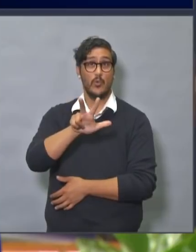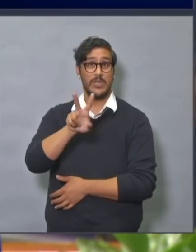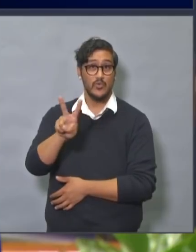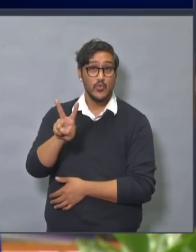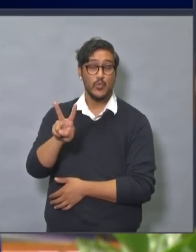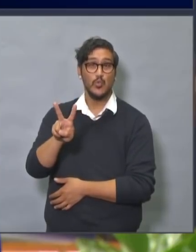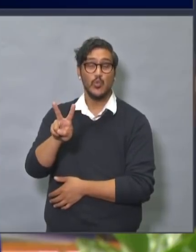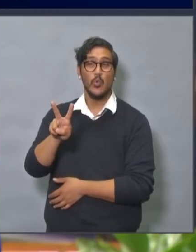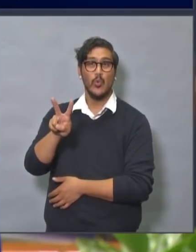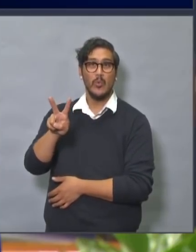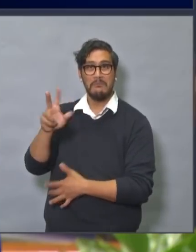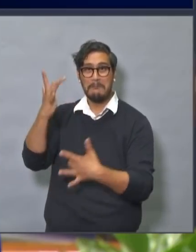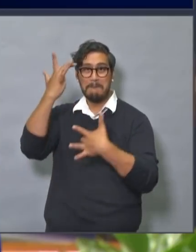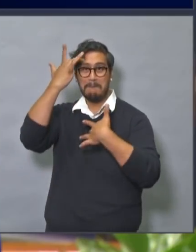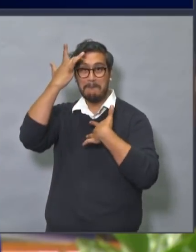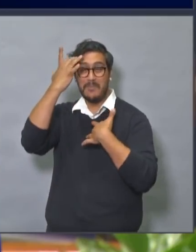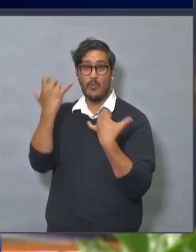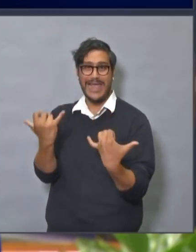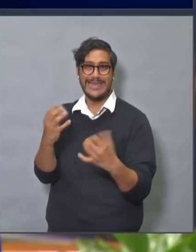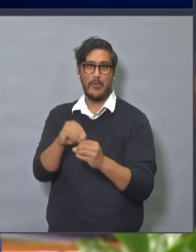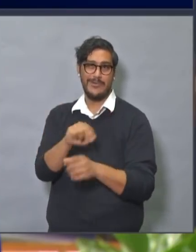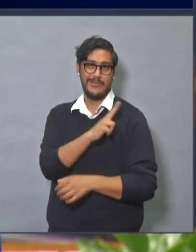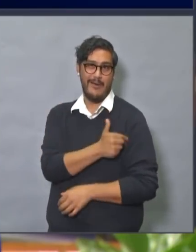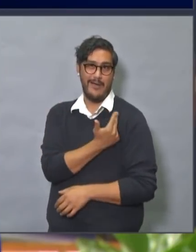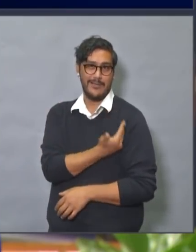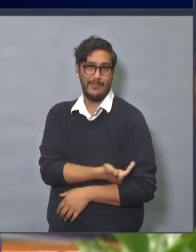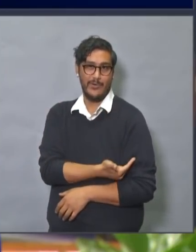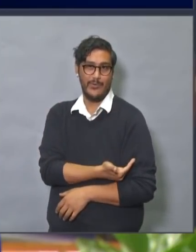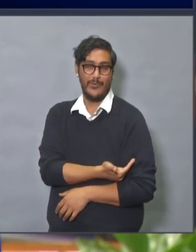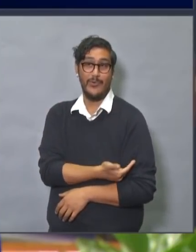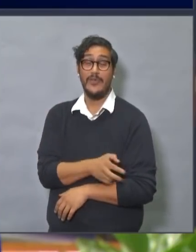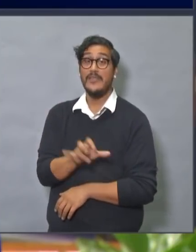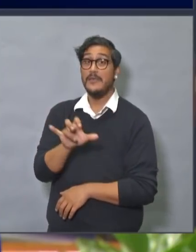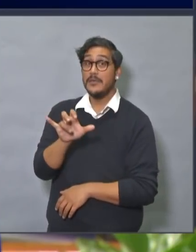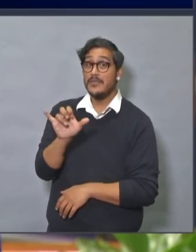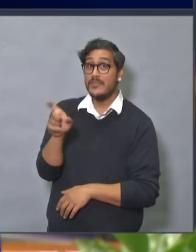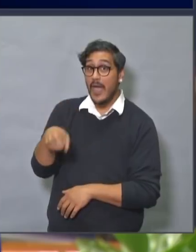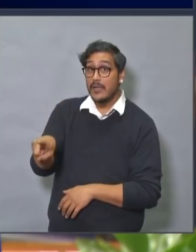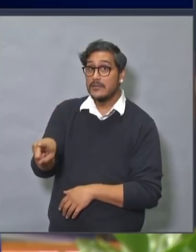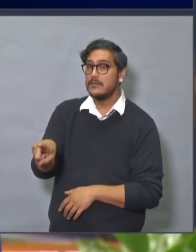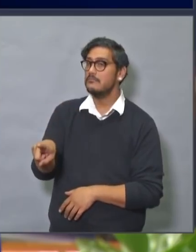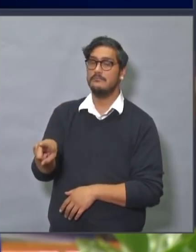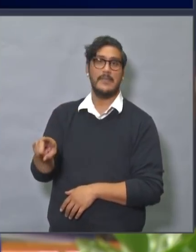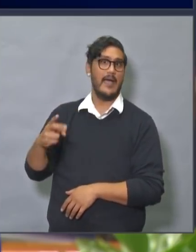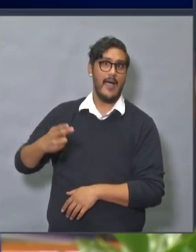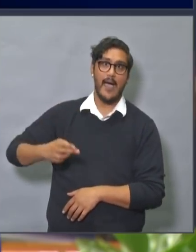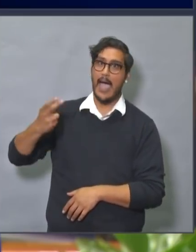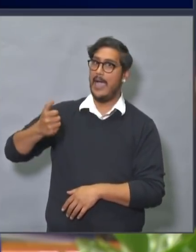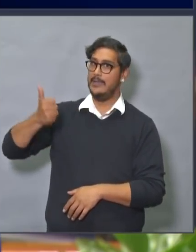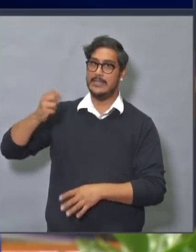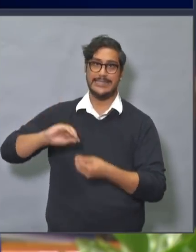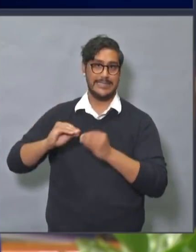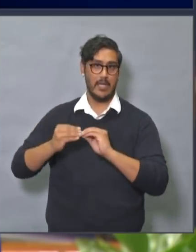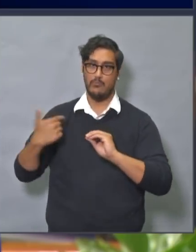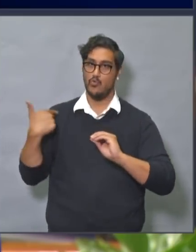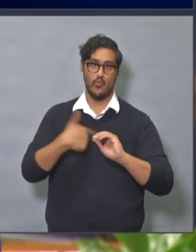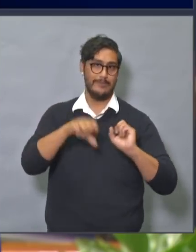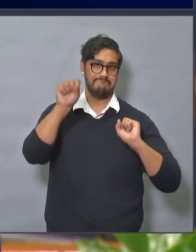casos confirmados están hospitalizados, y esta es la mayor cantidad de pacientes hospitalizados que hemos